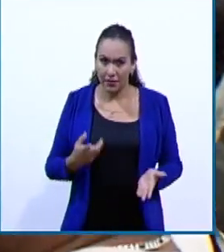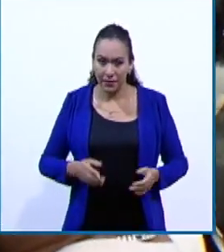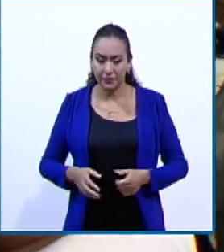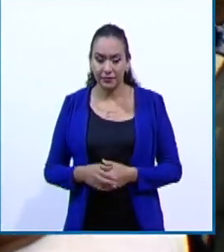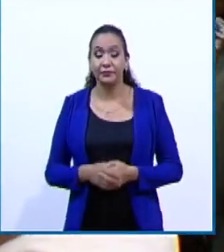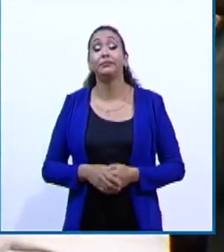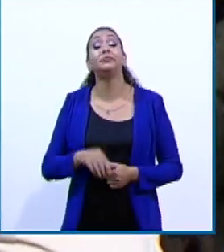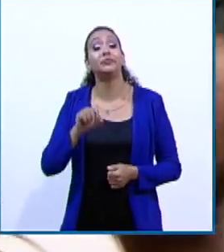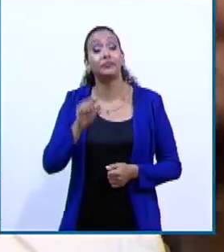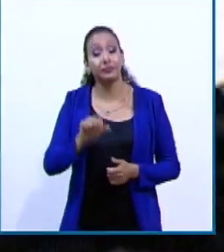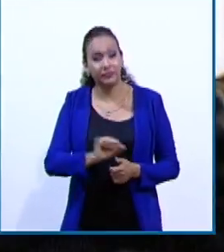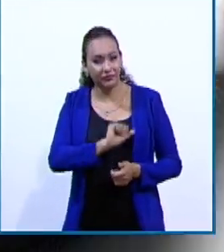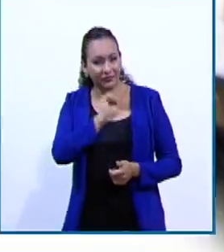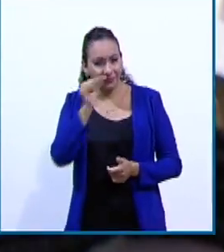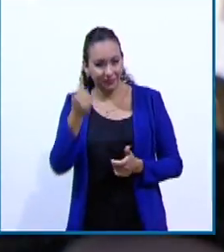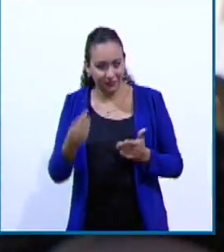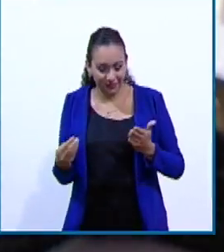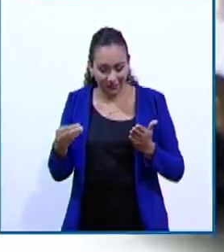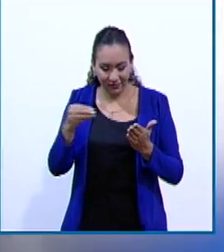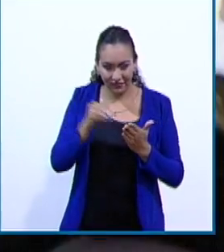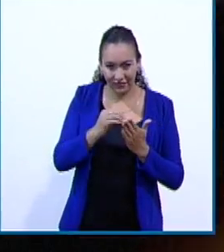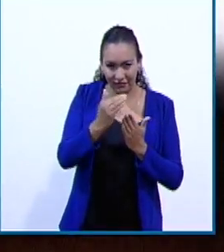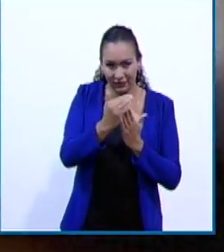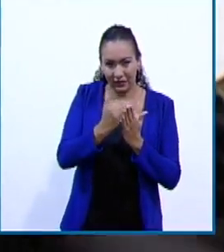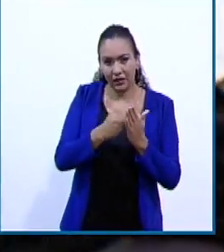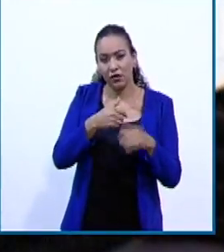acuerdos alcanzados en los términos de la circular